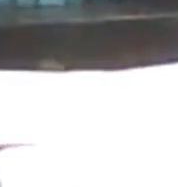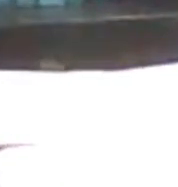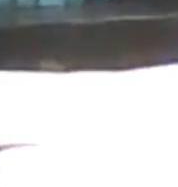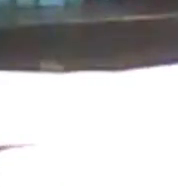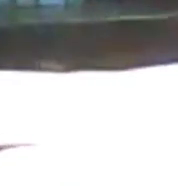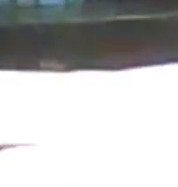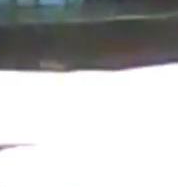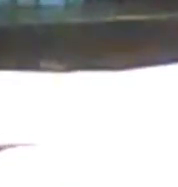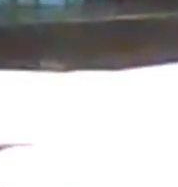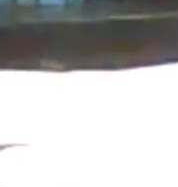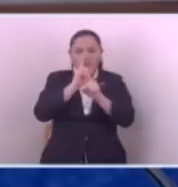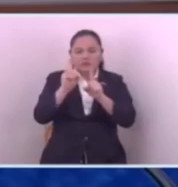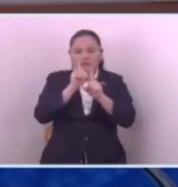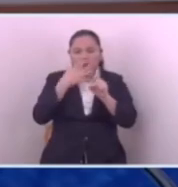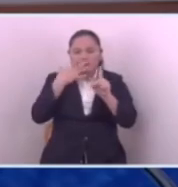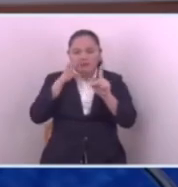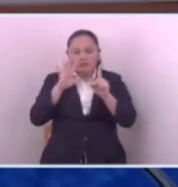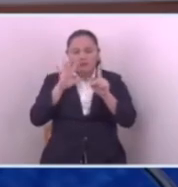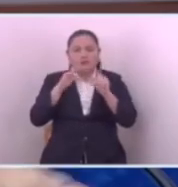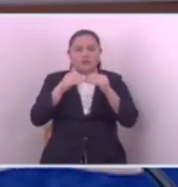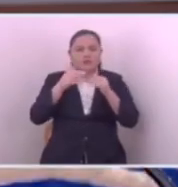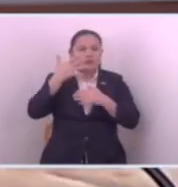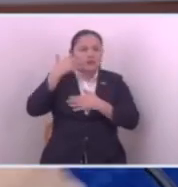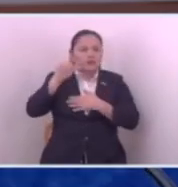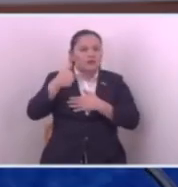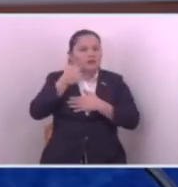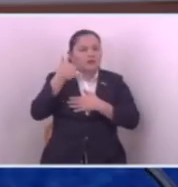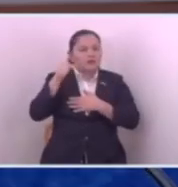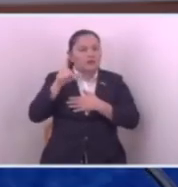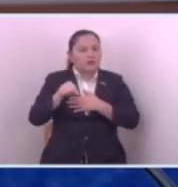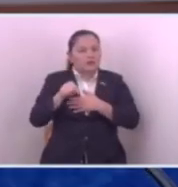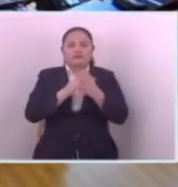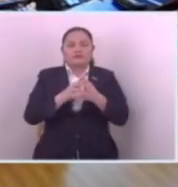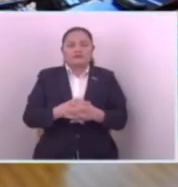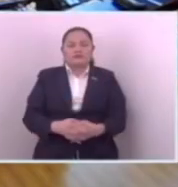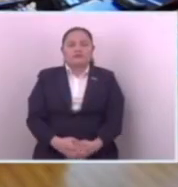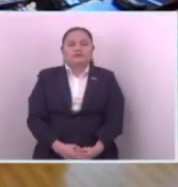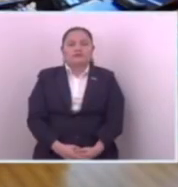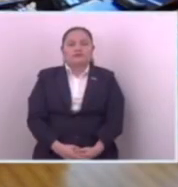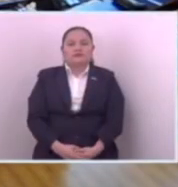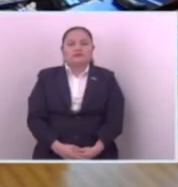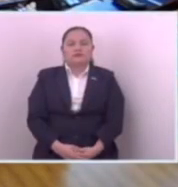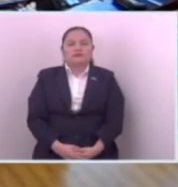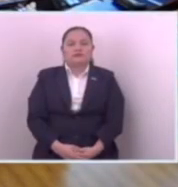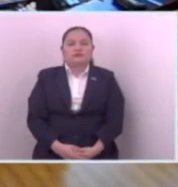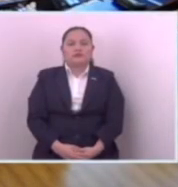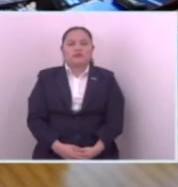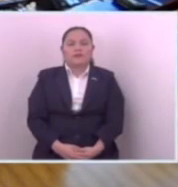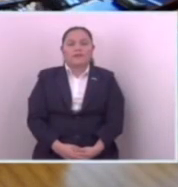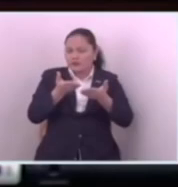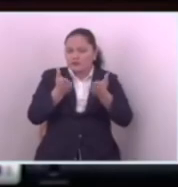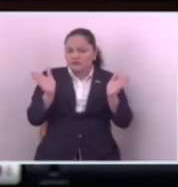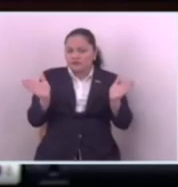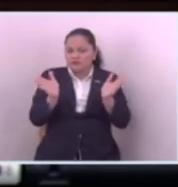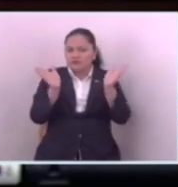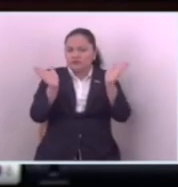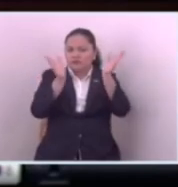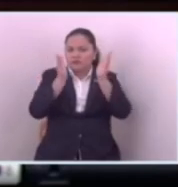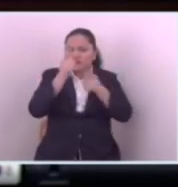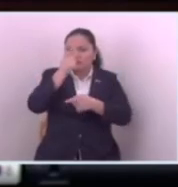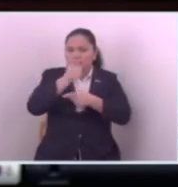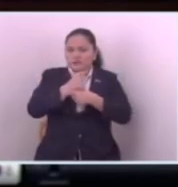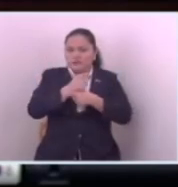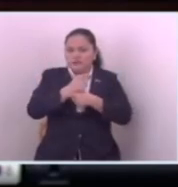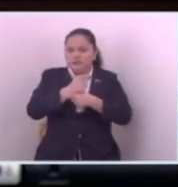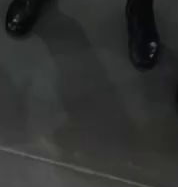arbitraria de los procesos los diputados que apoyan la medida aseguran que es la única forma de prevenir el colapso del sistema judicial ante